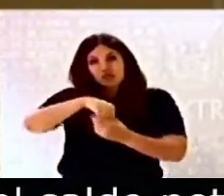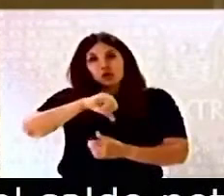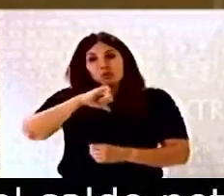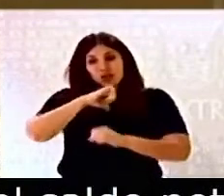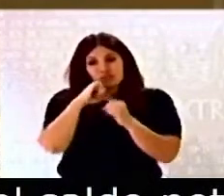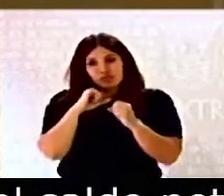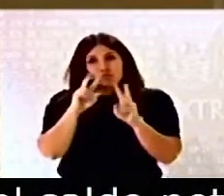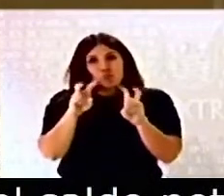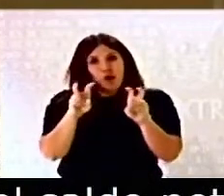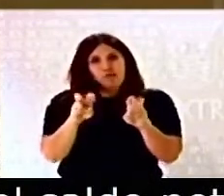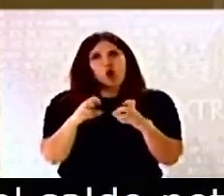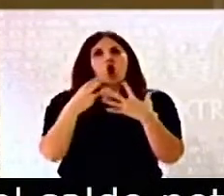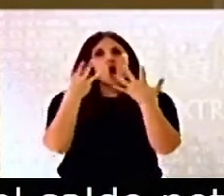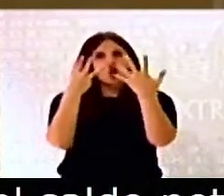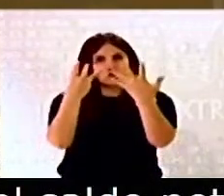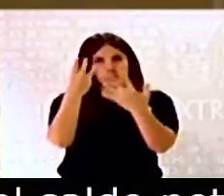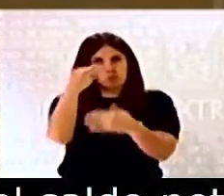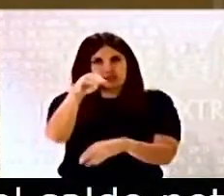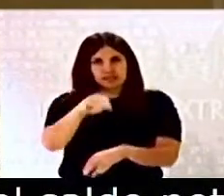más.